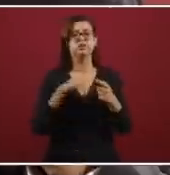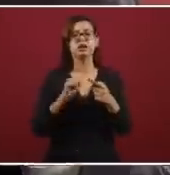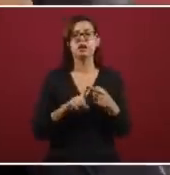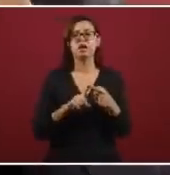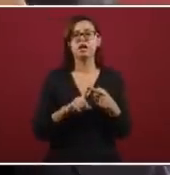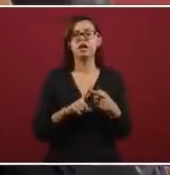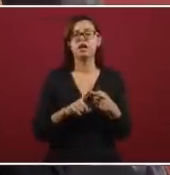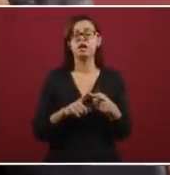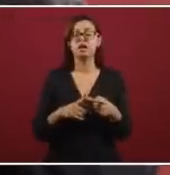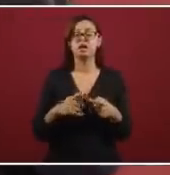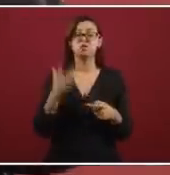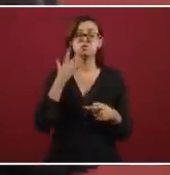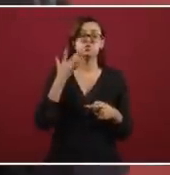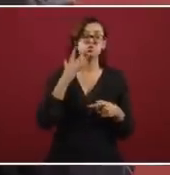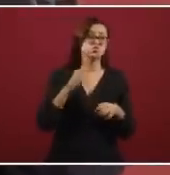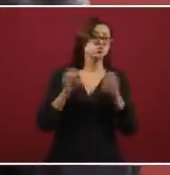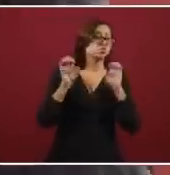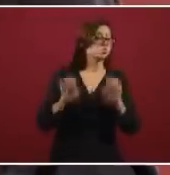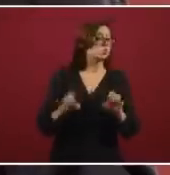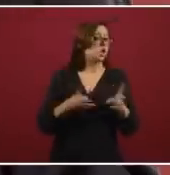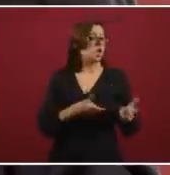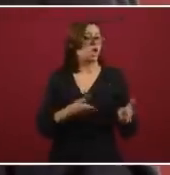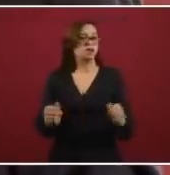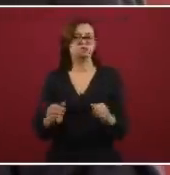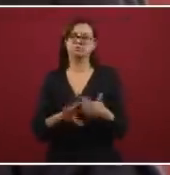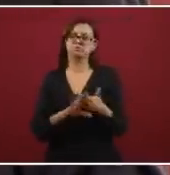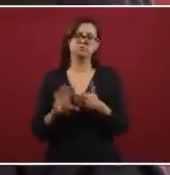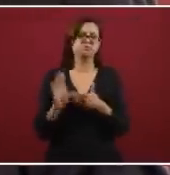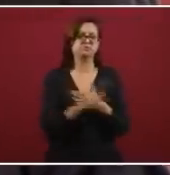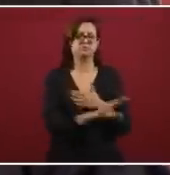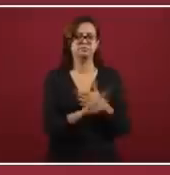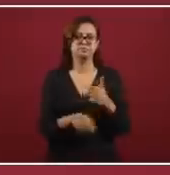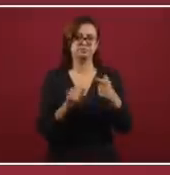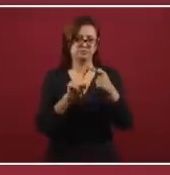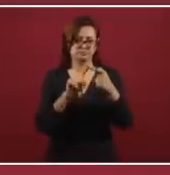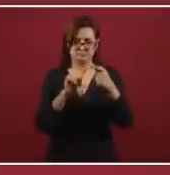y agregarle dos componentes más,